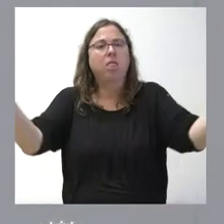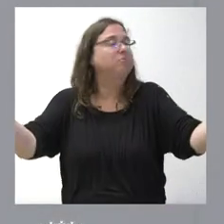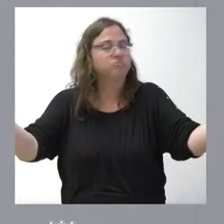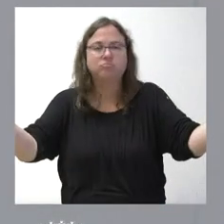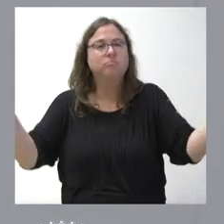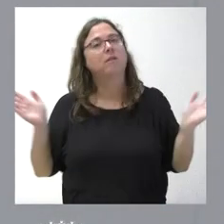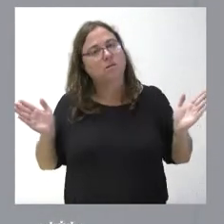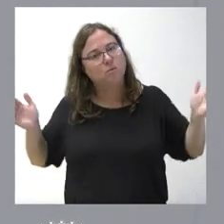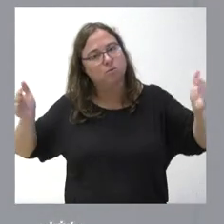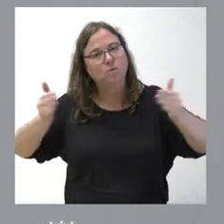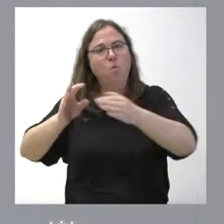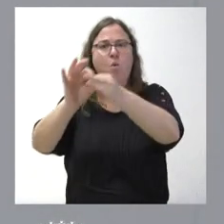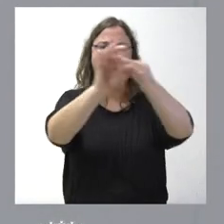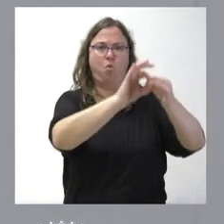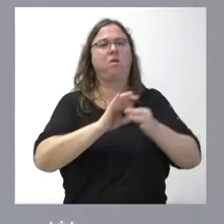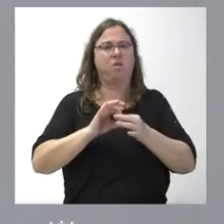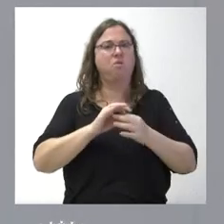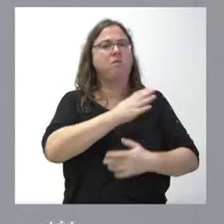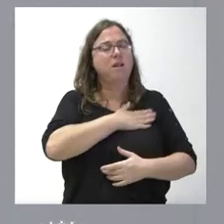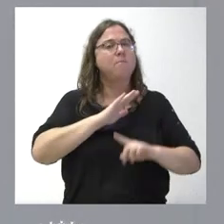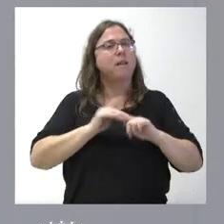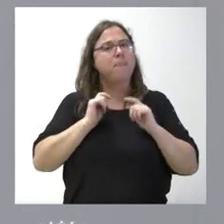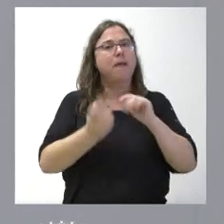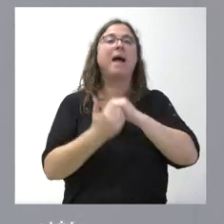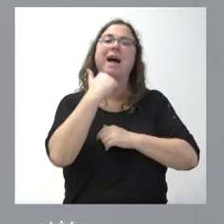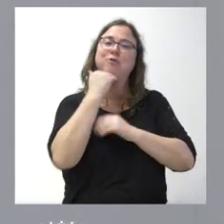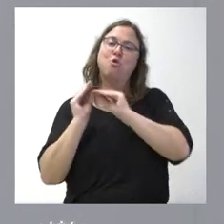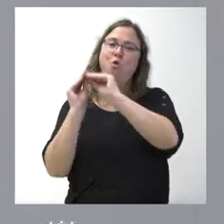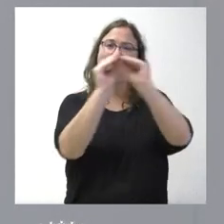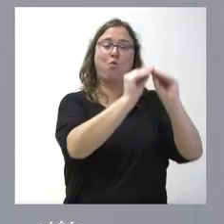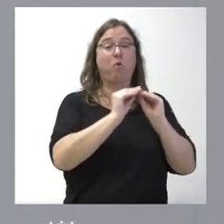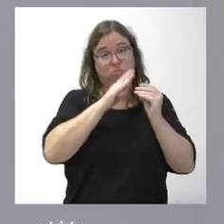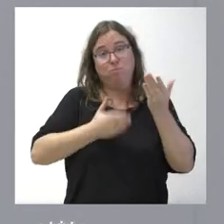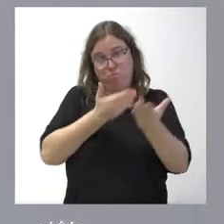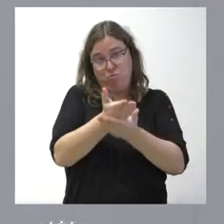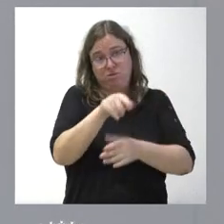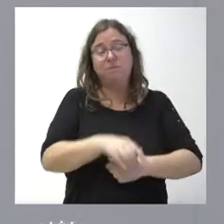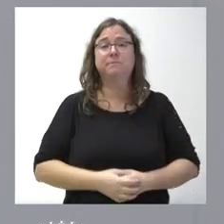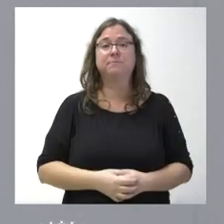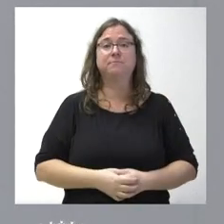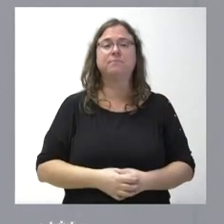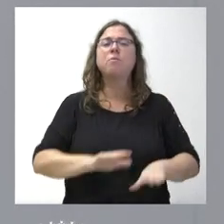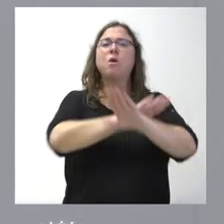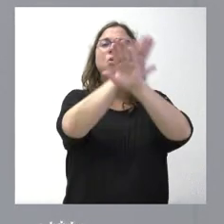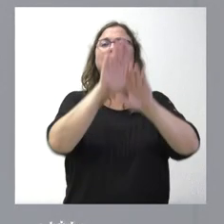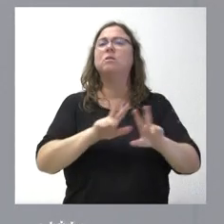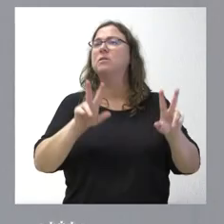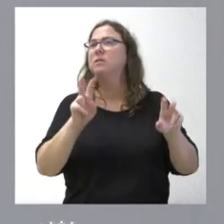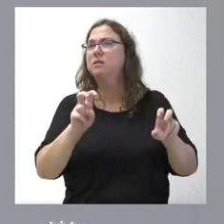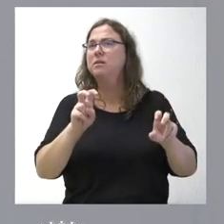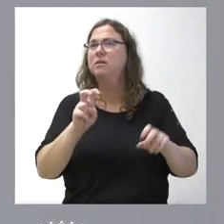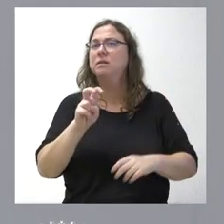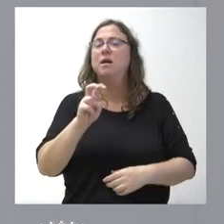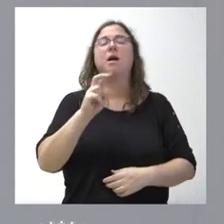contrario para unirnos para converger para hacer algo en común que es lo que planteamos en esta posición y lo último el tema del aten